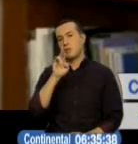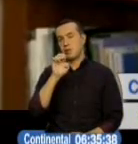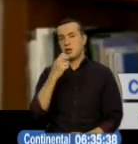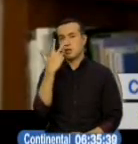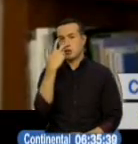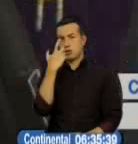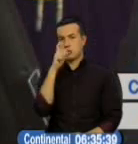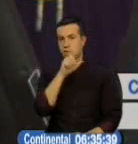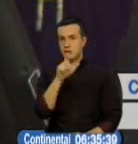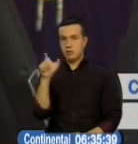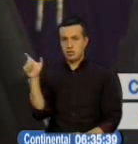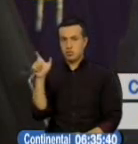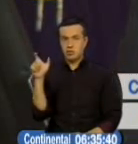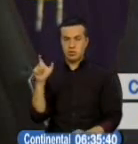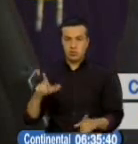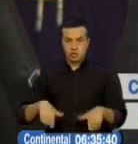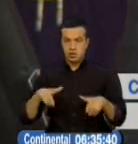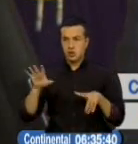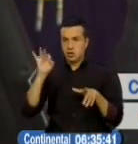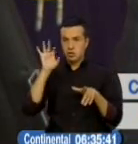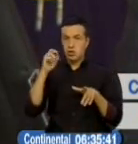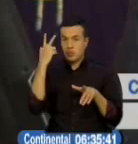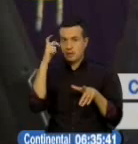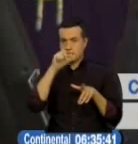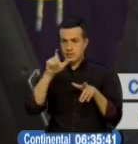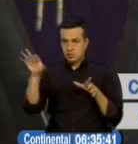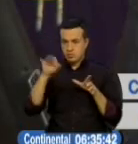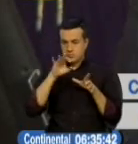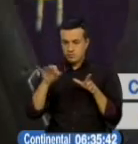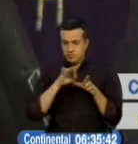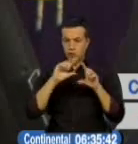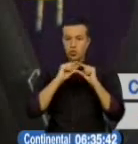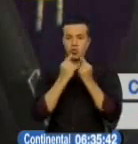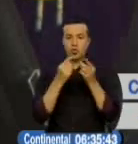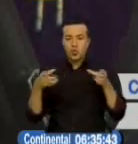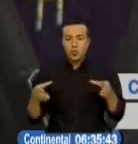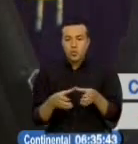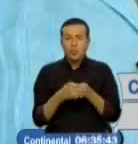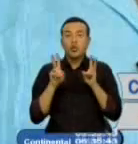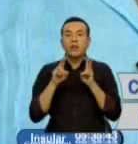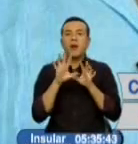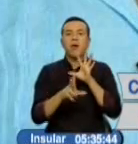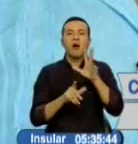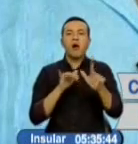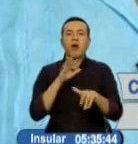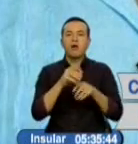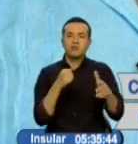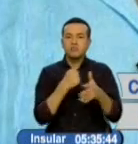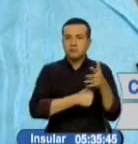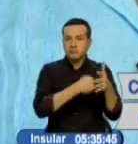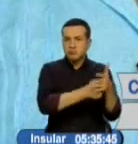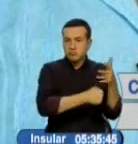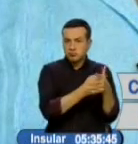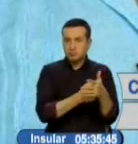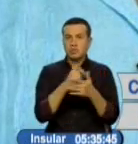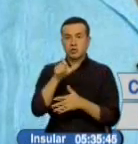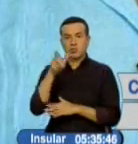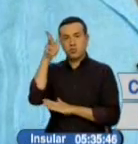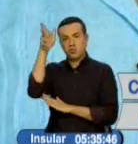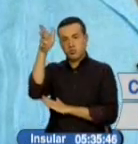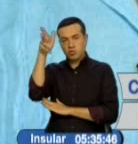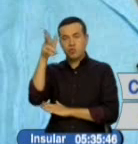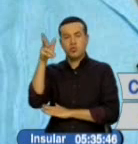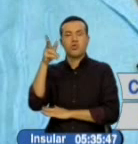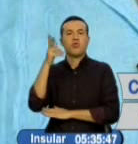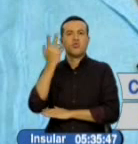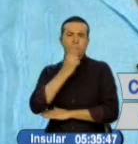nombrados públicamente por el presidente de la República, Lenín Moreno, para conformar un frente de lucha contra la corrupción. Zavala Egas es jurista, docente universitario y